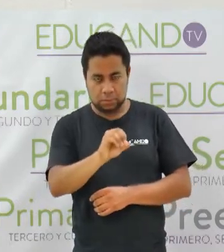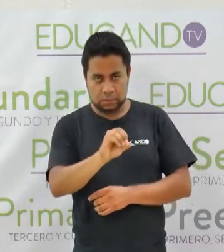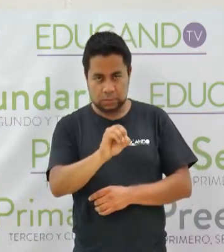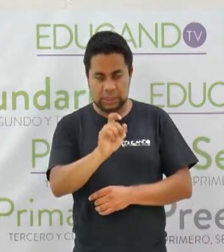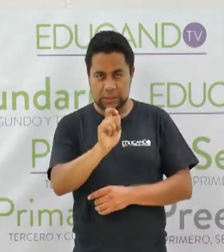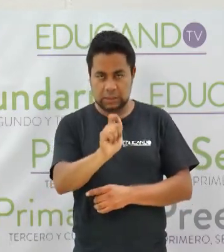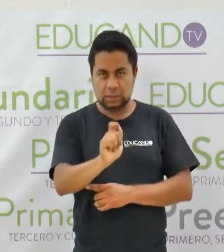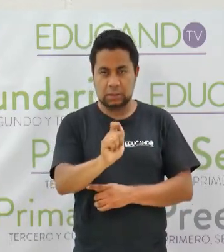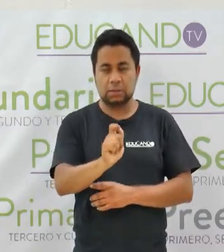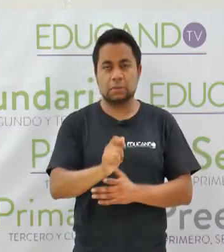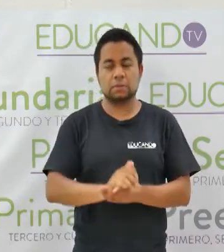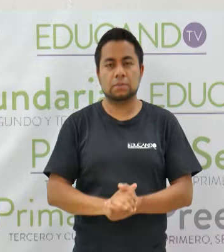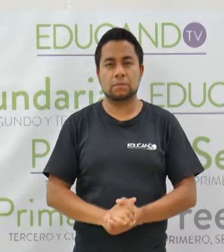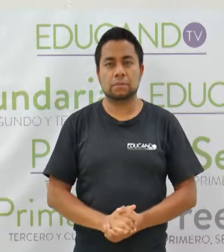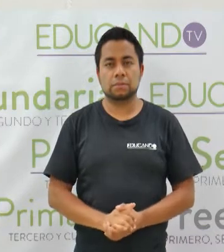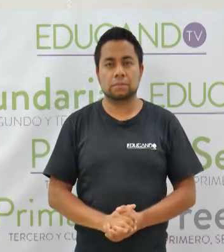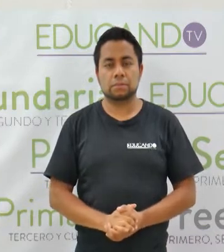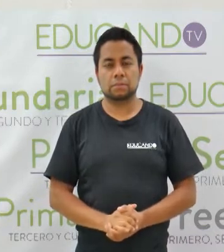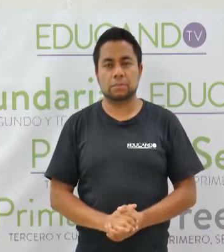bien,